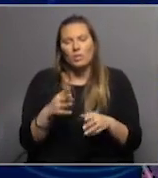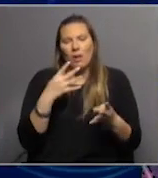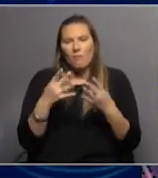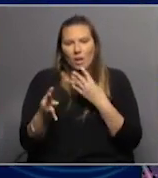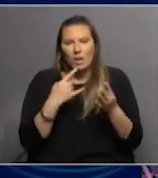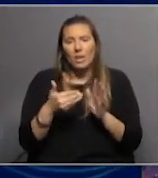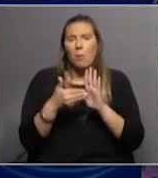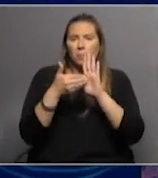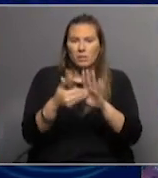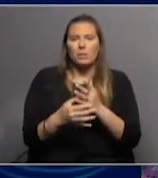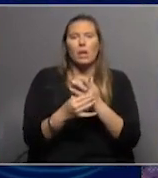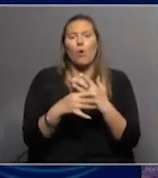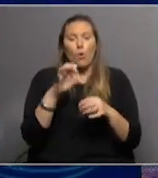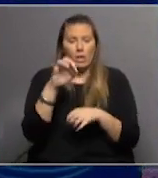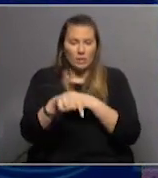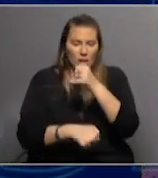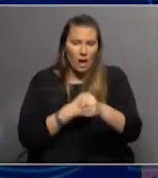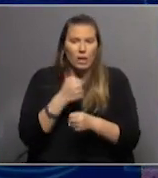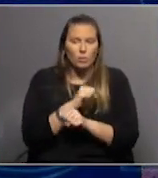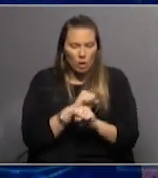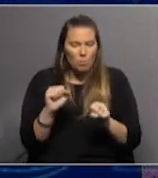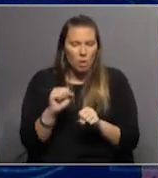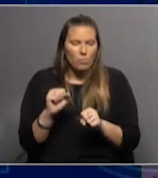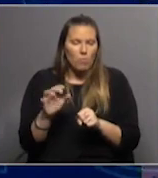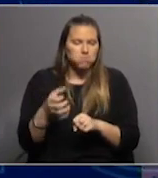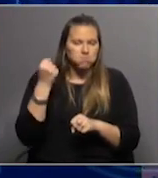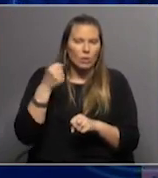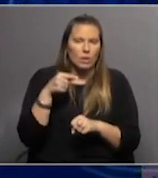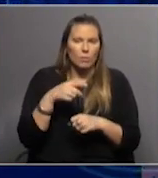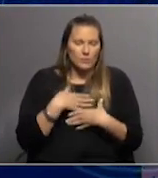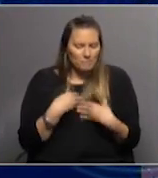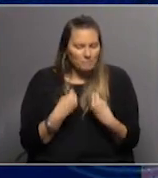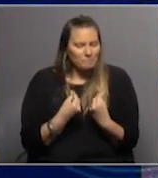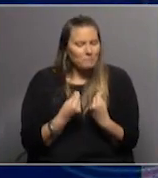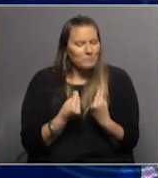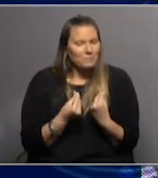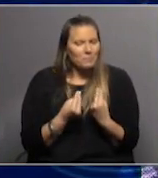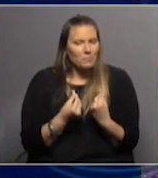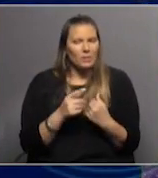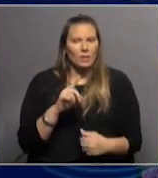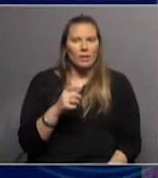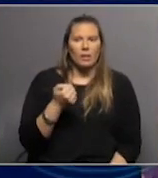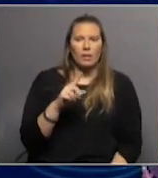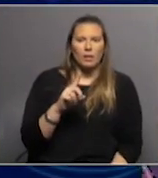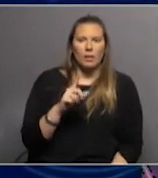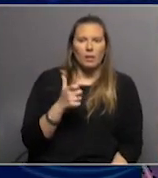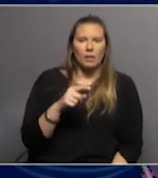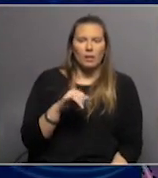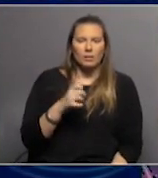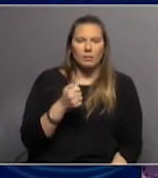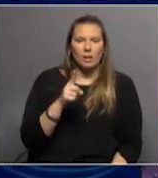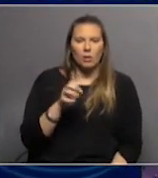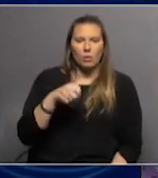se vaya a presentar o que sea de este año, que encontremos en la feria, que a vos te haya conmovido especialmente. La galaxia Góngora, de Gustavo